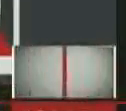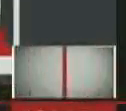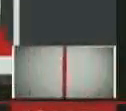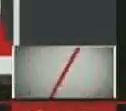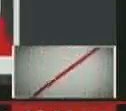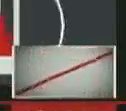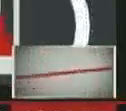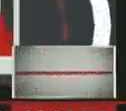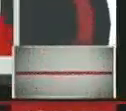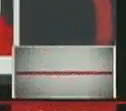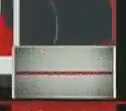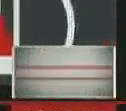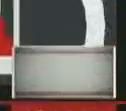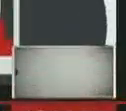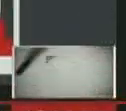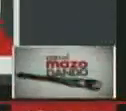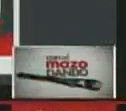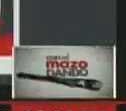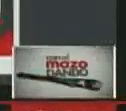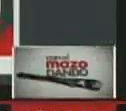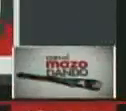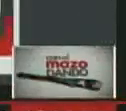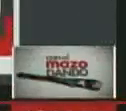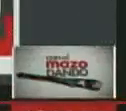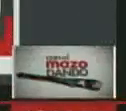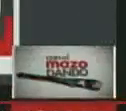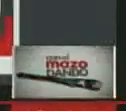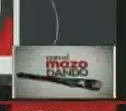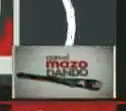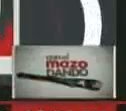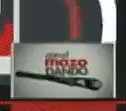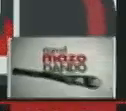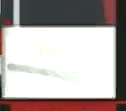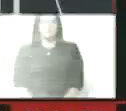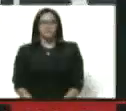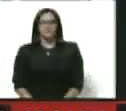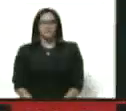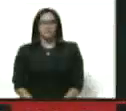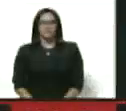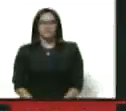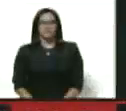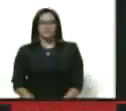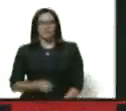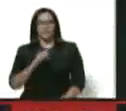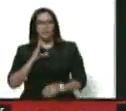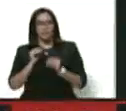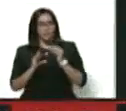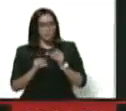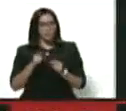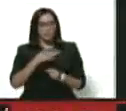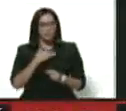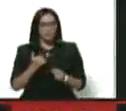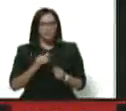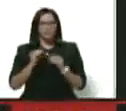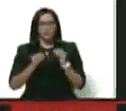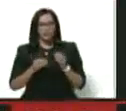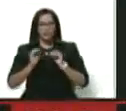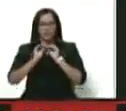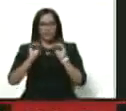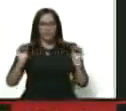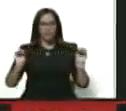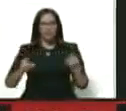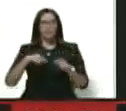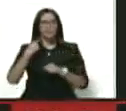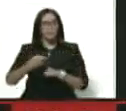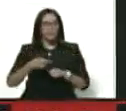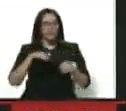Yo estaba hablando de lo que tú te pides hablar, de la convocatoria mañana jueves para fijar